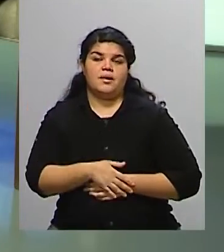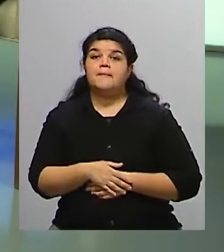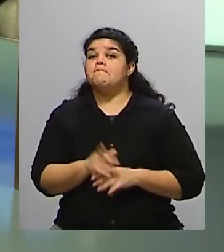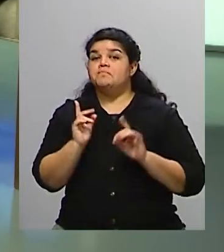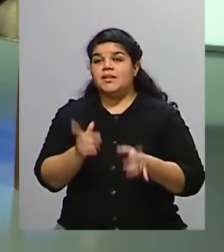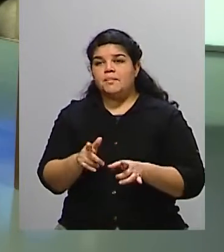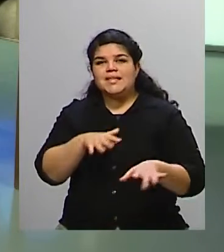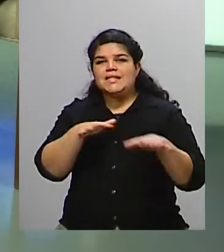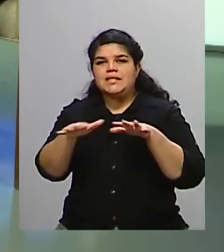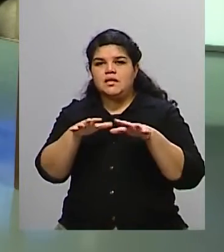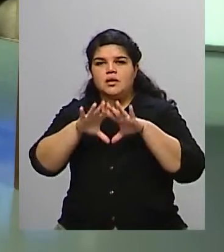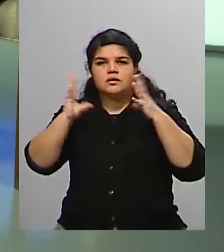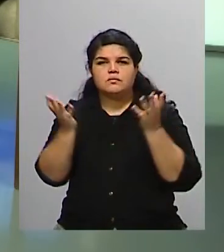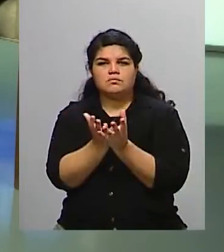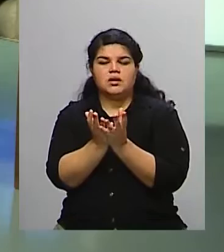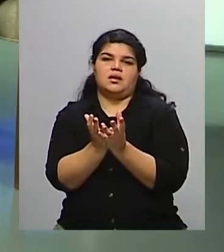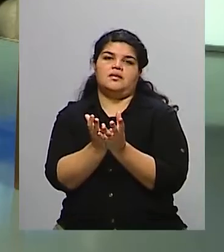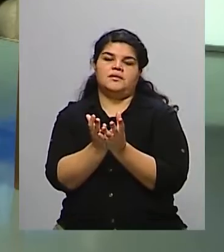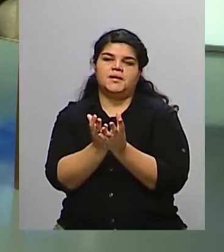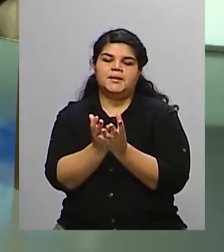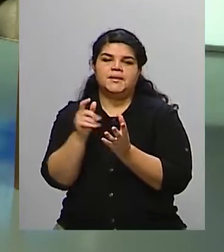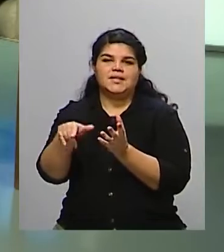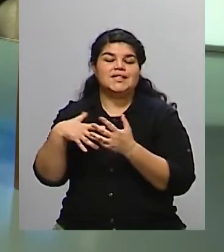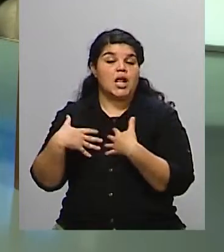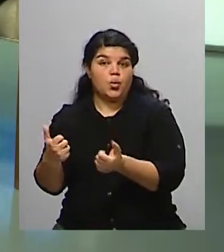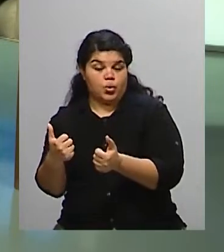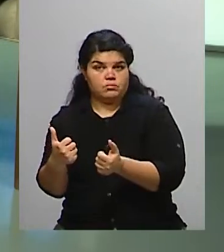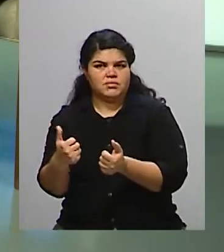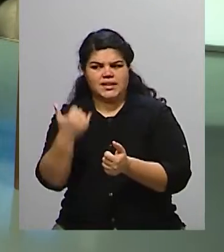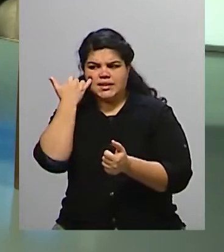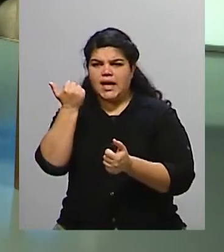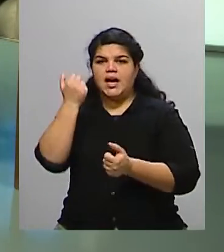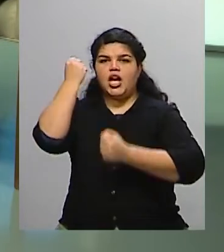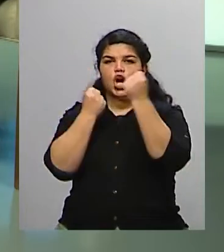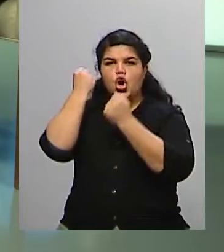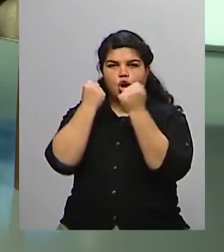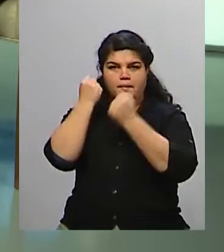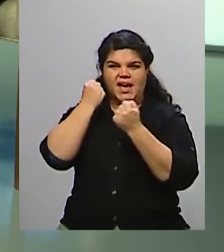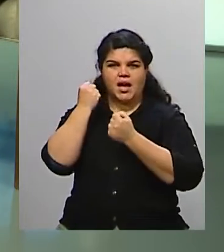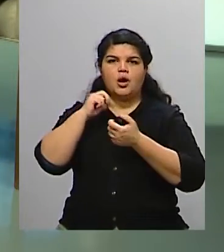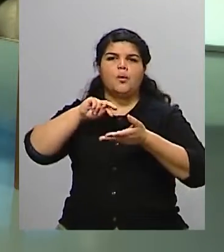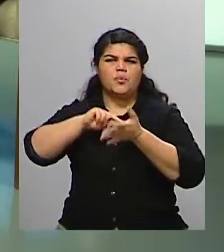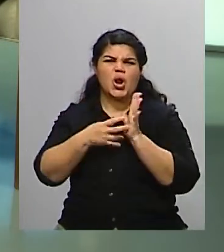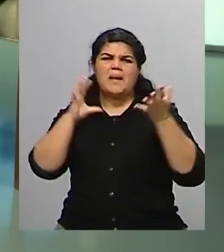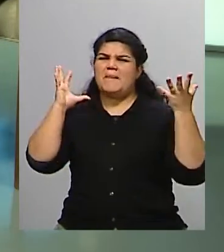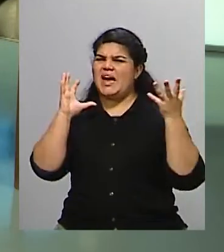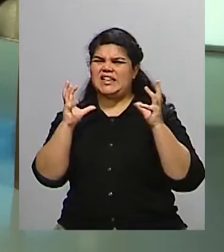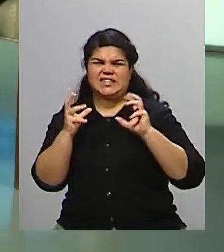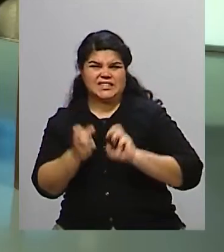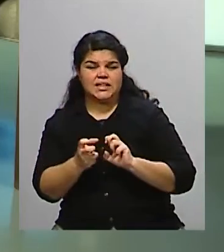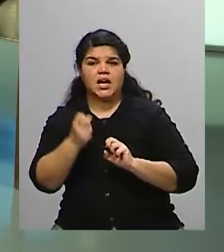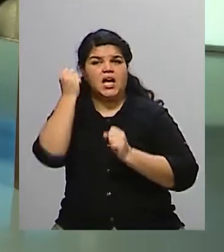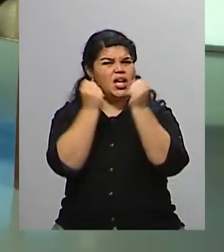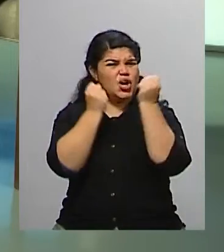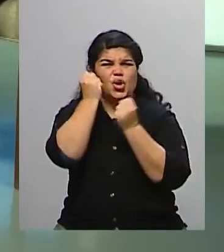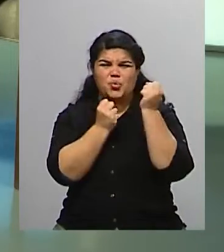salud, pensando en que en la Argentina estamos en una crisis económica, que la venimos arrastrando. Esté quien esté, siempre tenemos ese miedo de la crisis económica